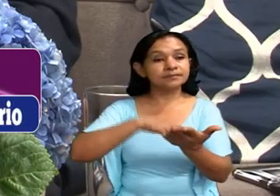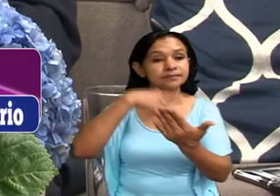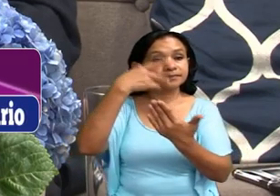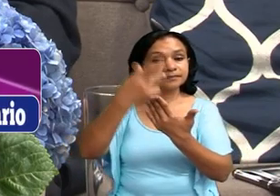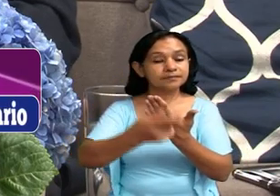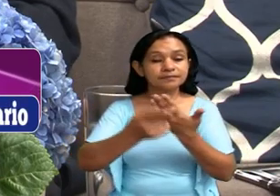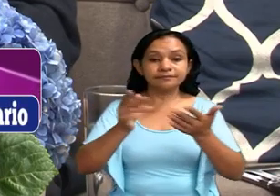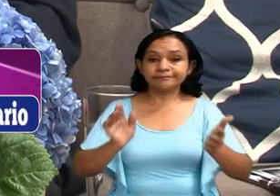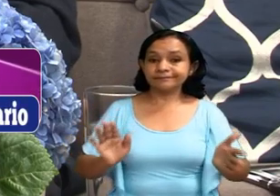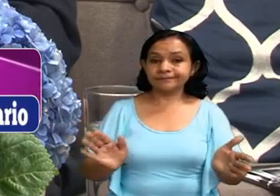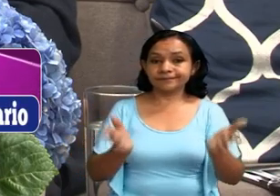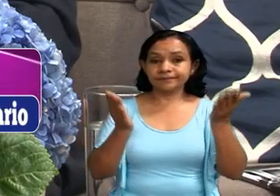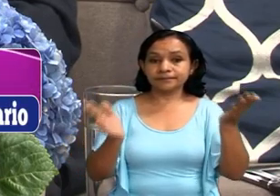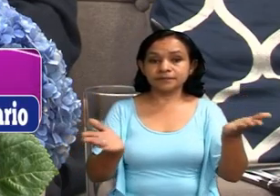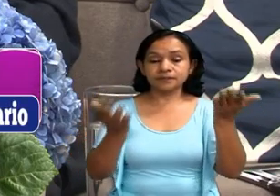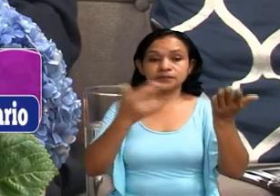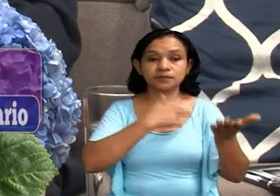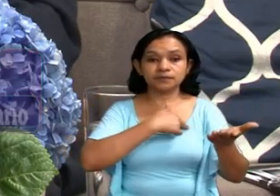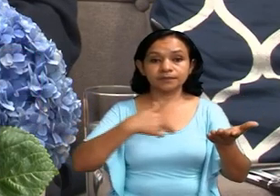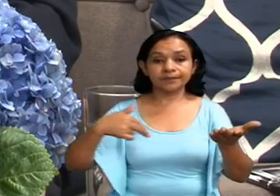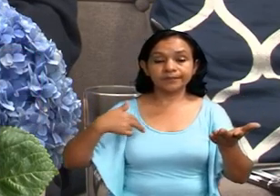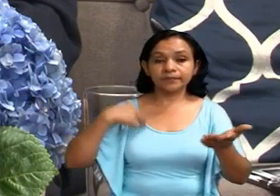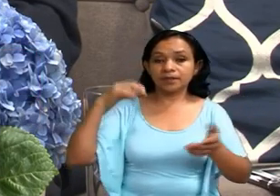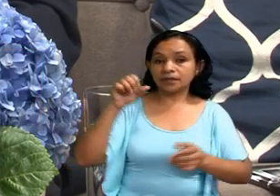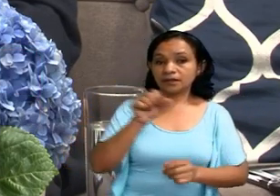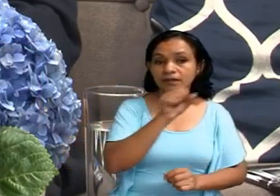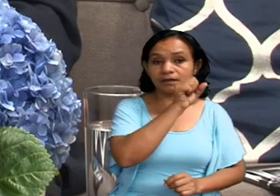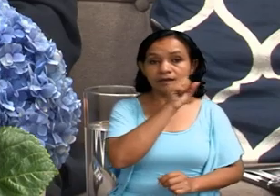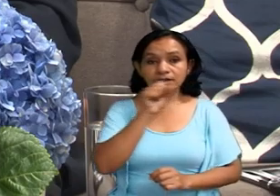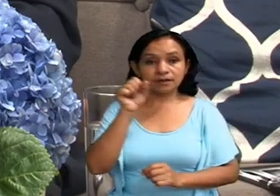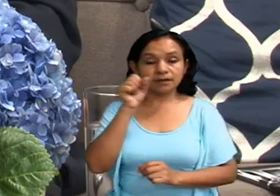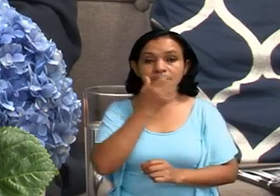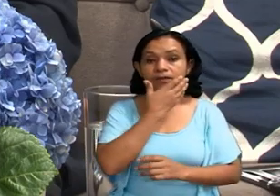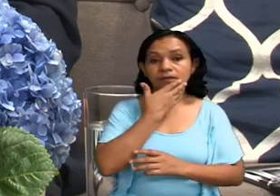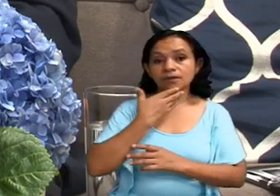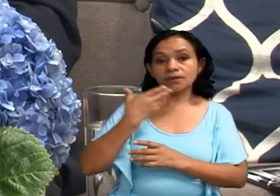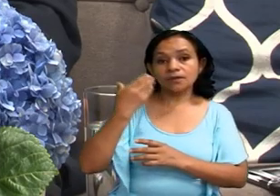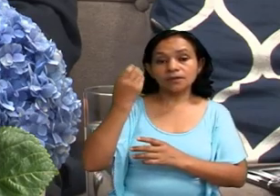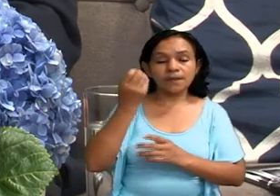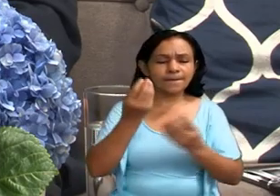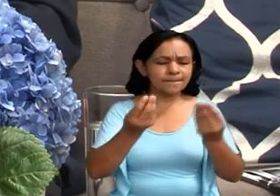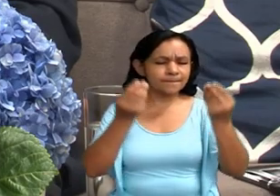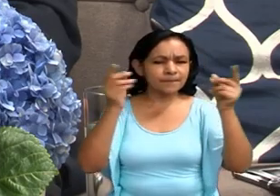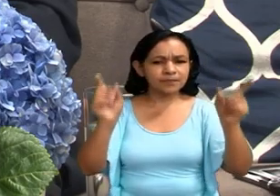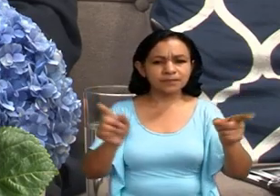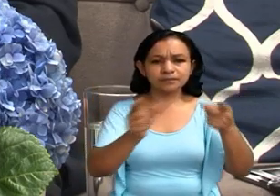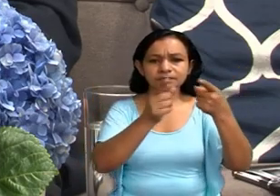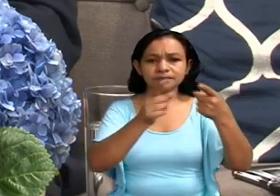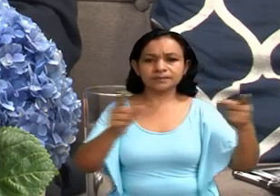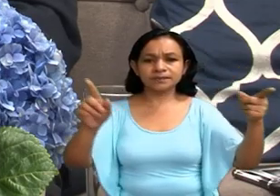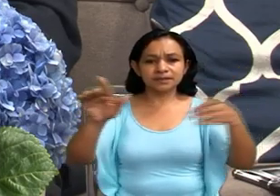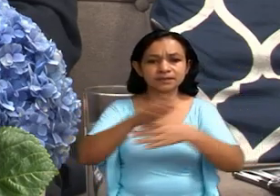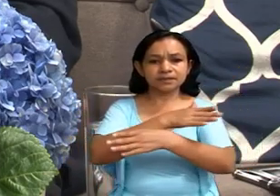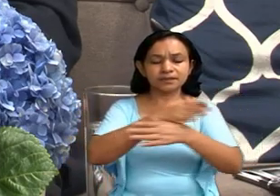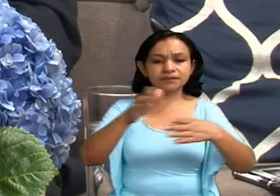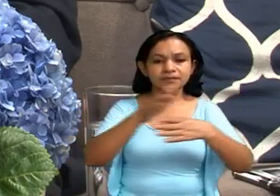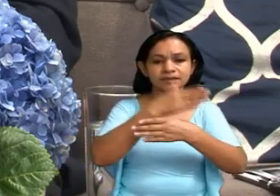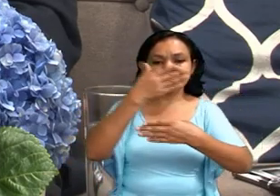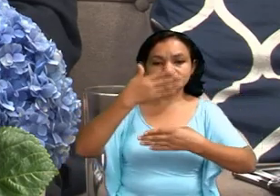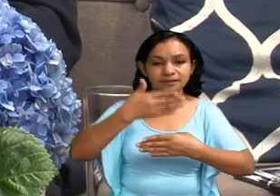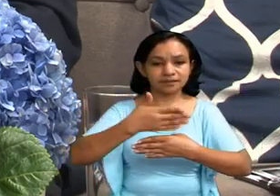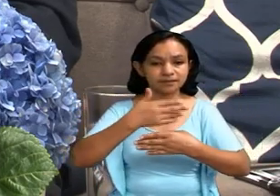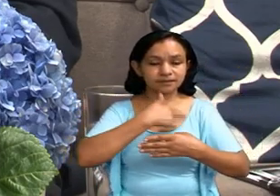estamos impulsando no solamente coros y orquestas juveniles, sino muchos talleres en el ámbito del folclore, en teatro,